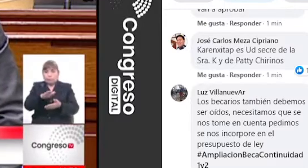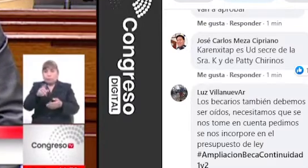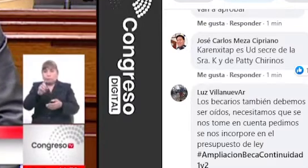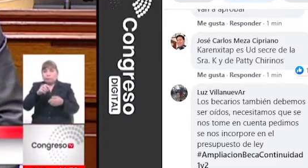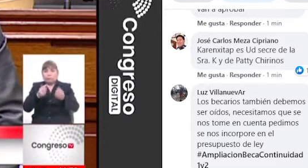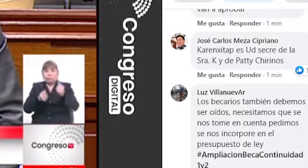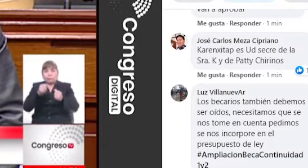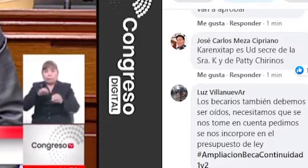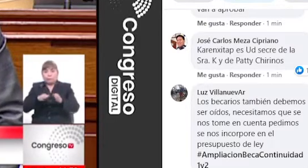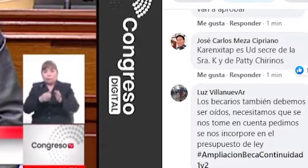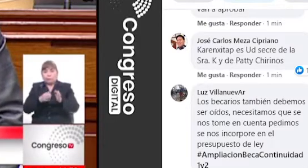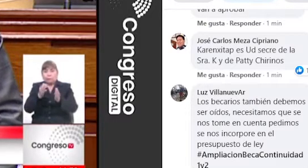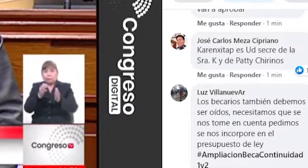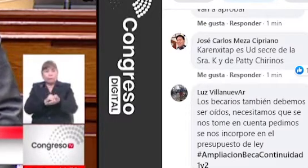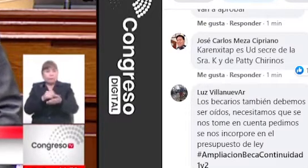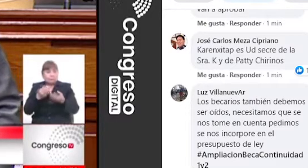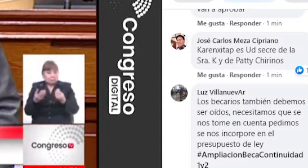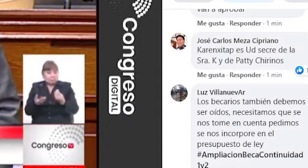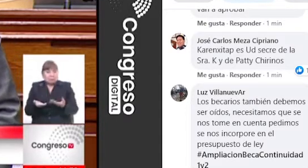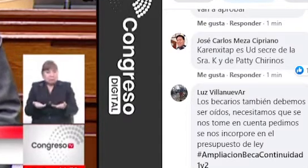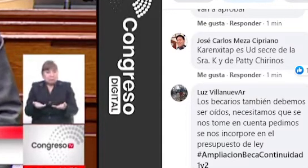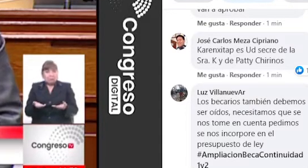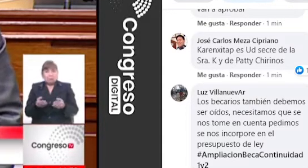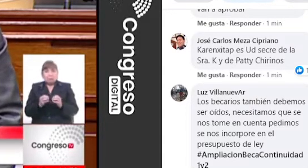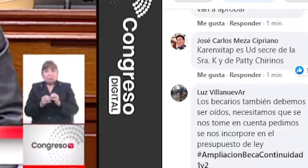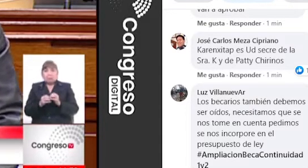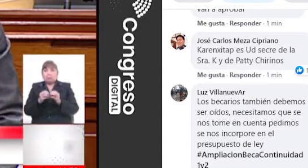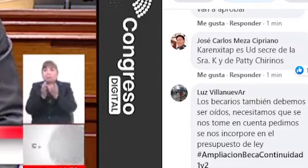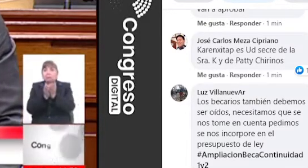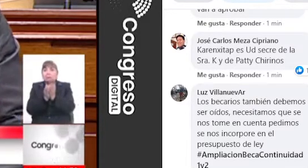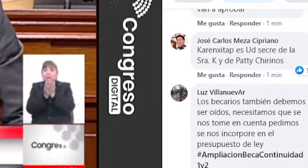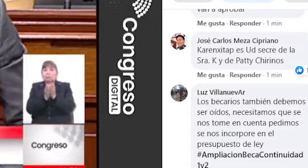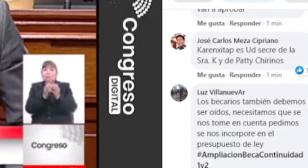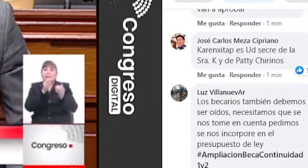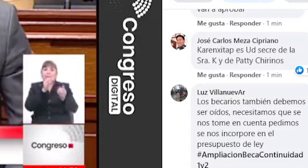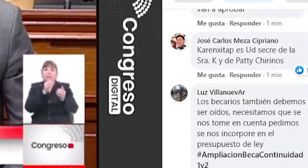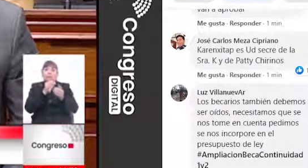complementar las acciones actualmente ejecutadas por la Marina de Guerra del Perú para llevar